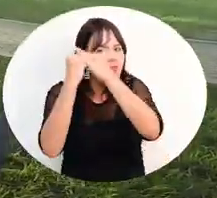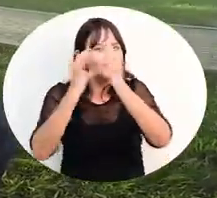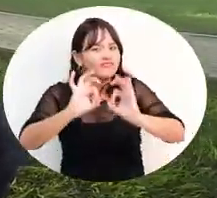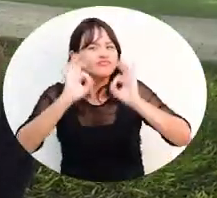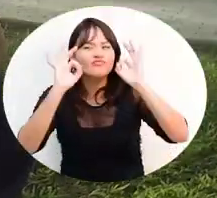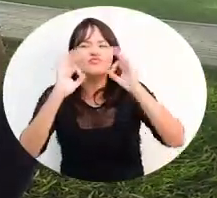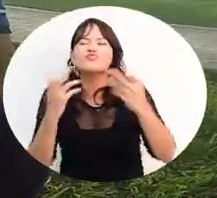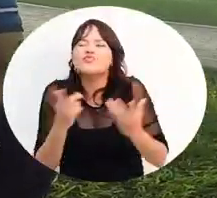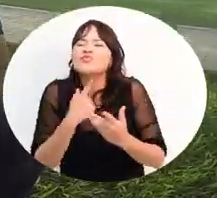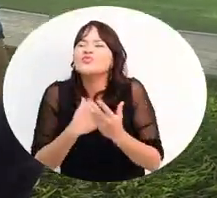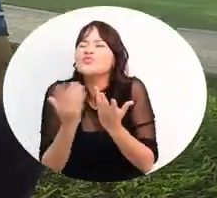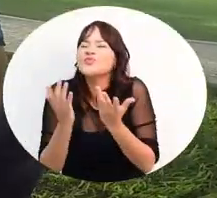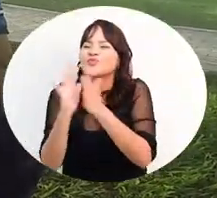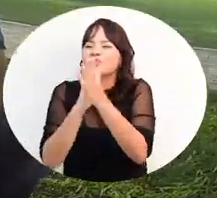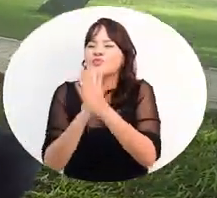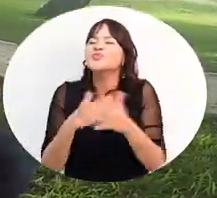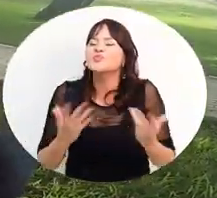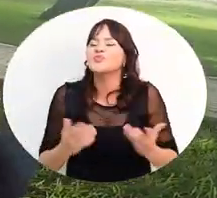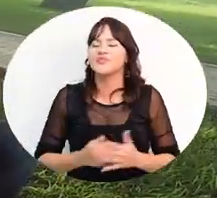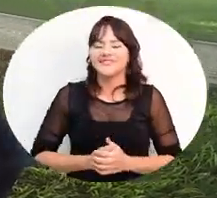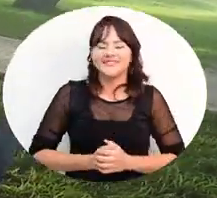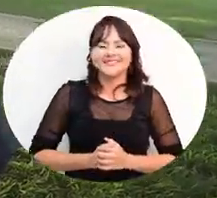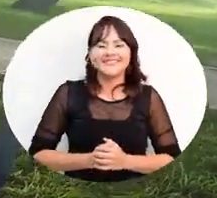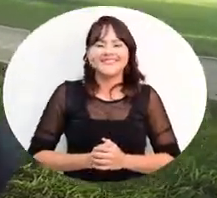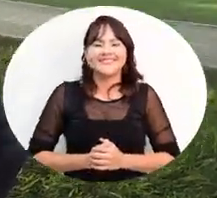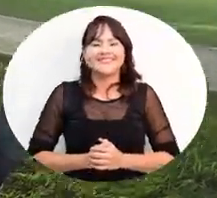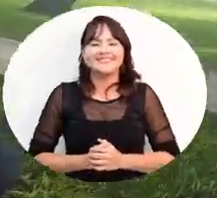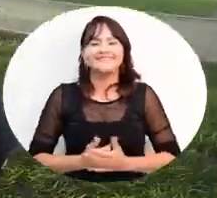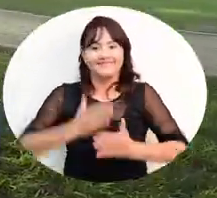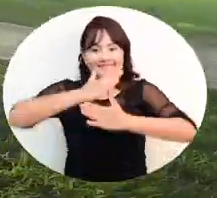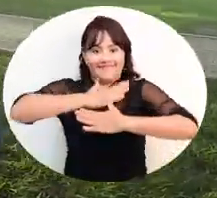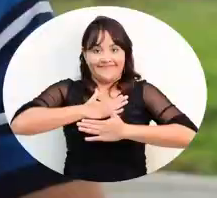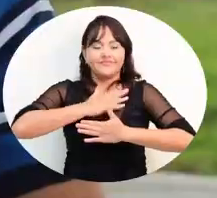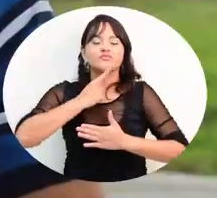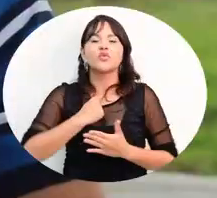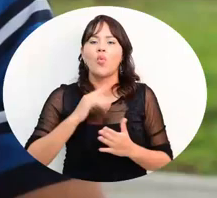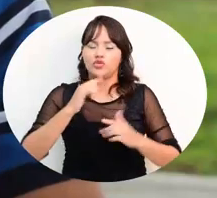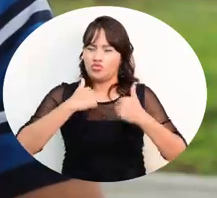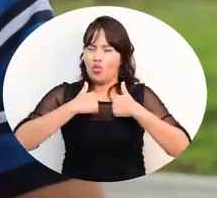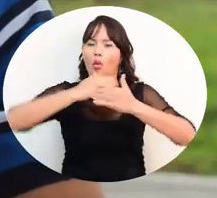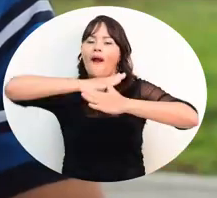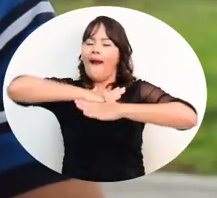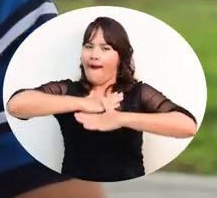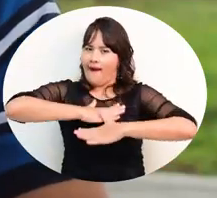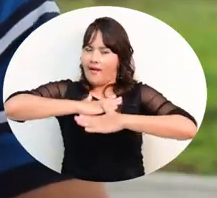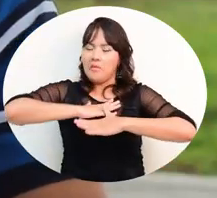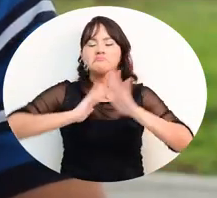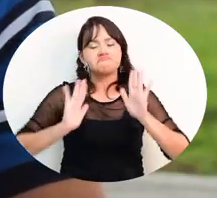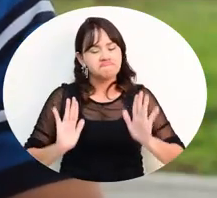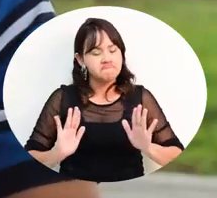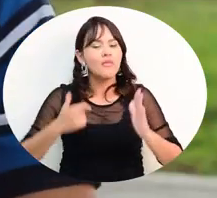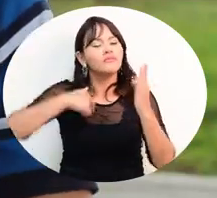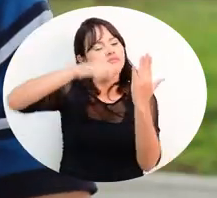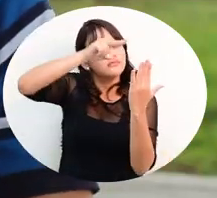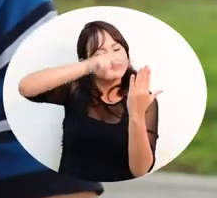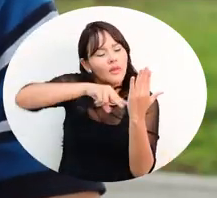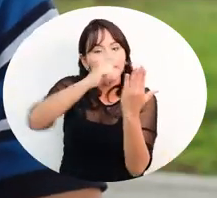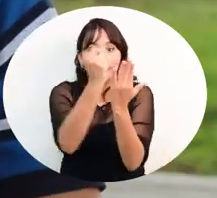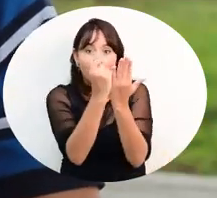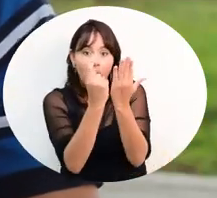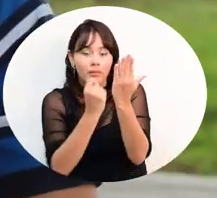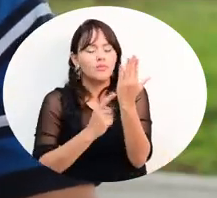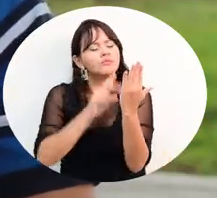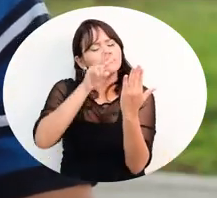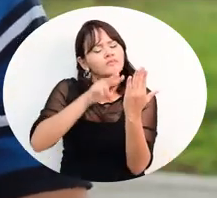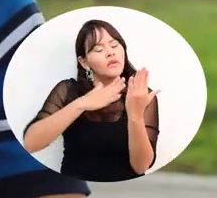te ayudó a ti a ser uno de los mejores puntajes o ser el mejor puntaje de tu carrera? Pues a mí me ayudó a tomar las cosas con calma. Sí. Leer